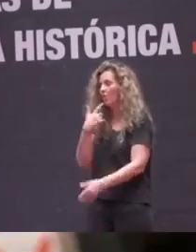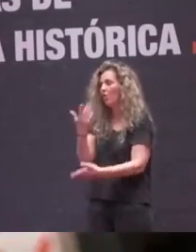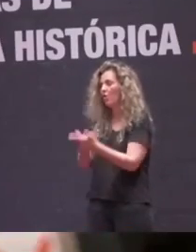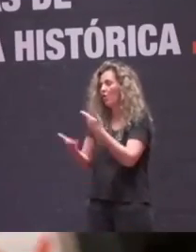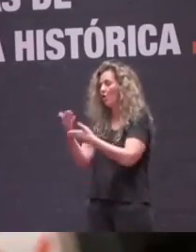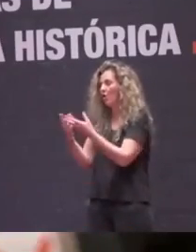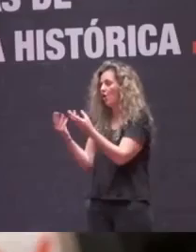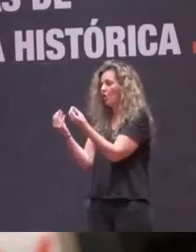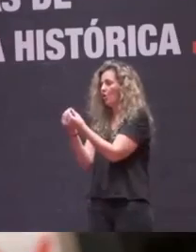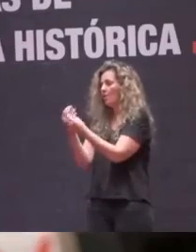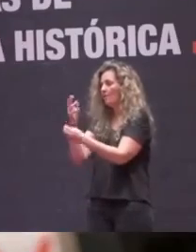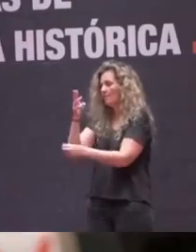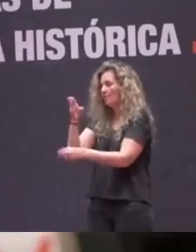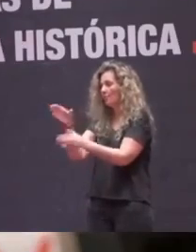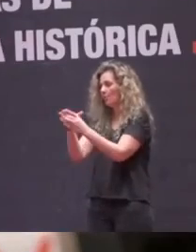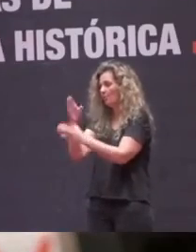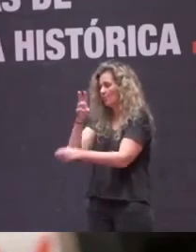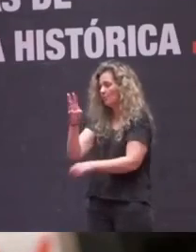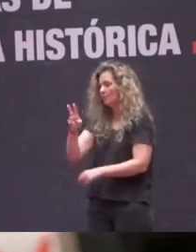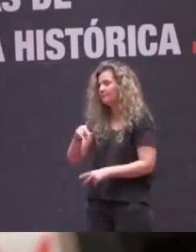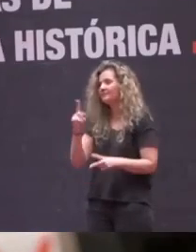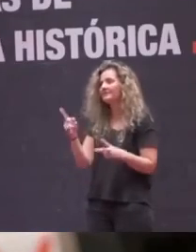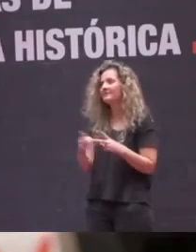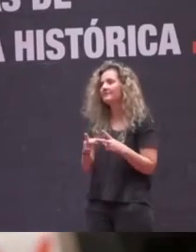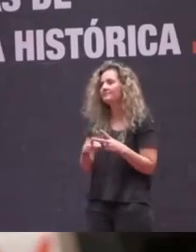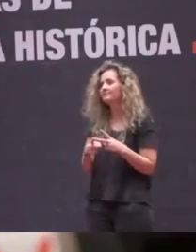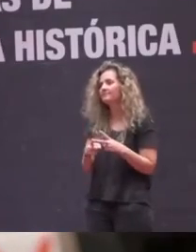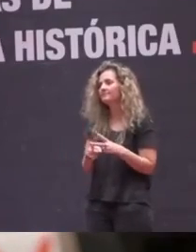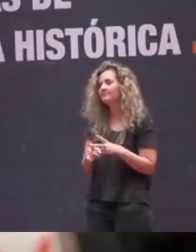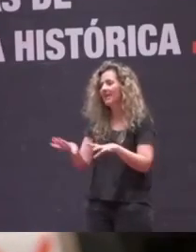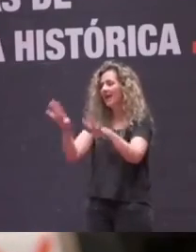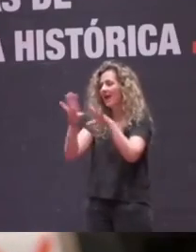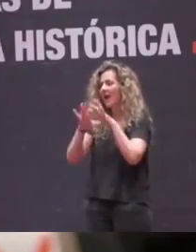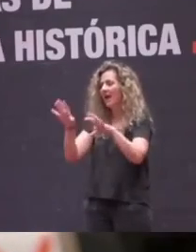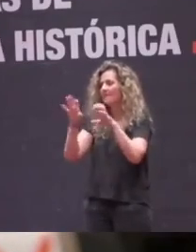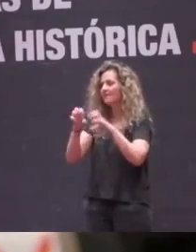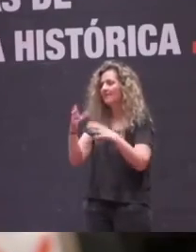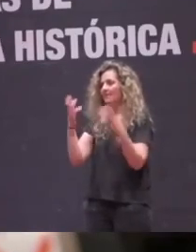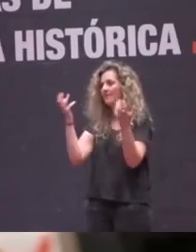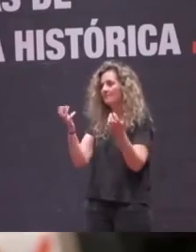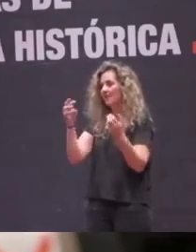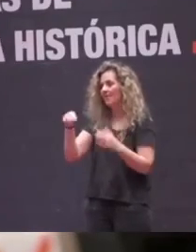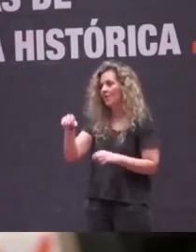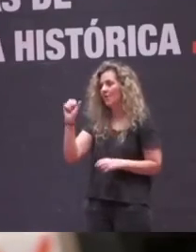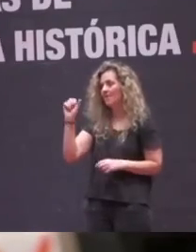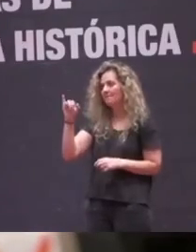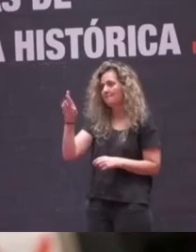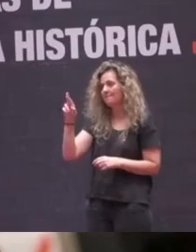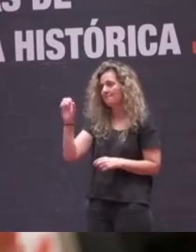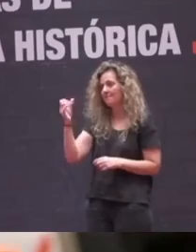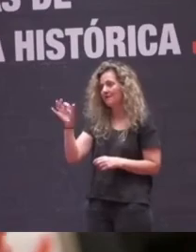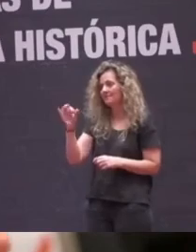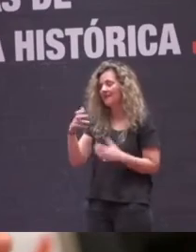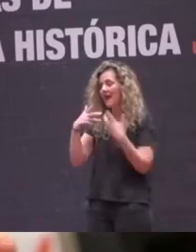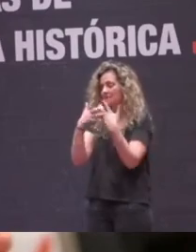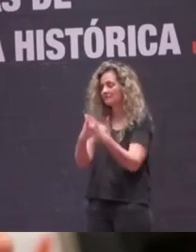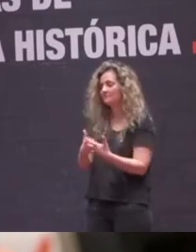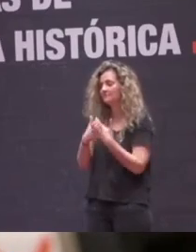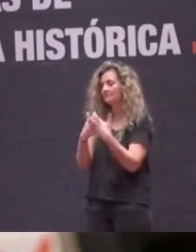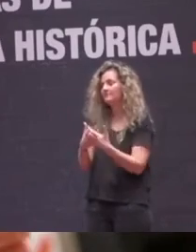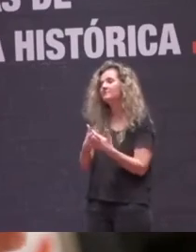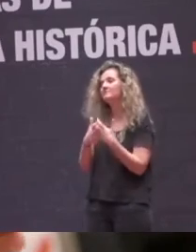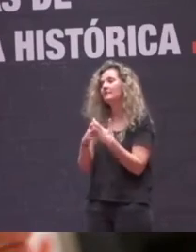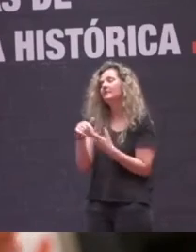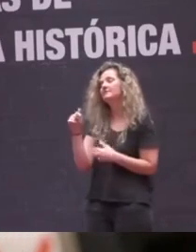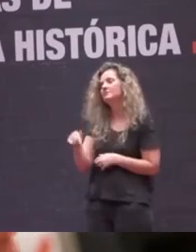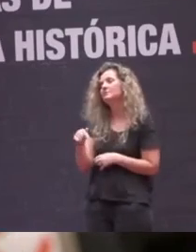con o Partido Popular. Segunda cuestión, aprender de Meirás. Primeira cousa, as batallas, estas